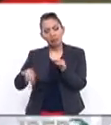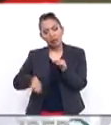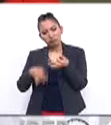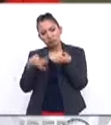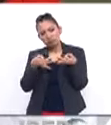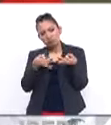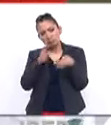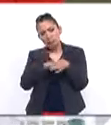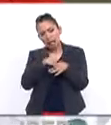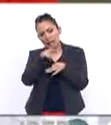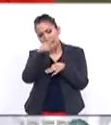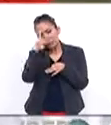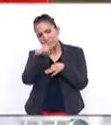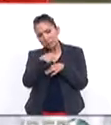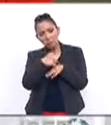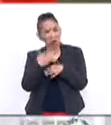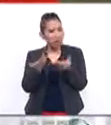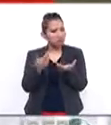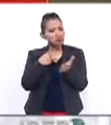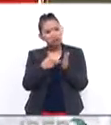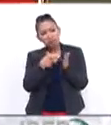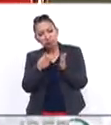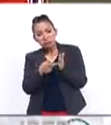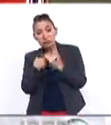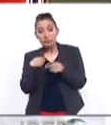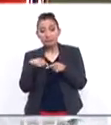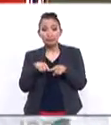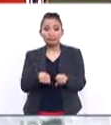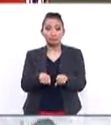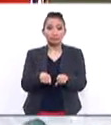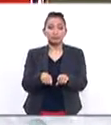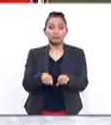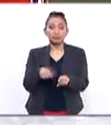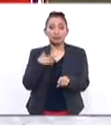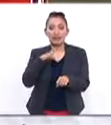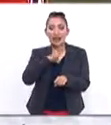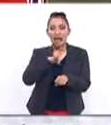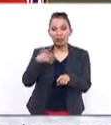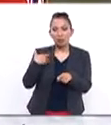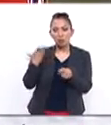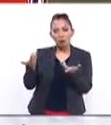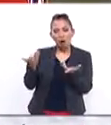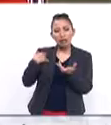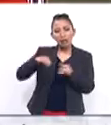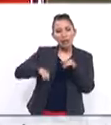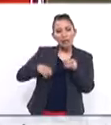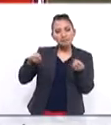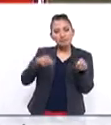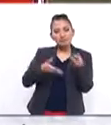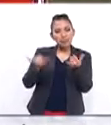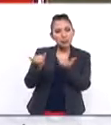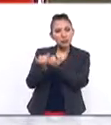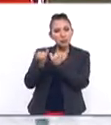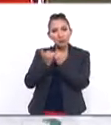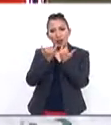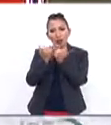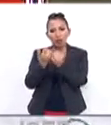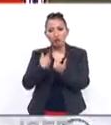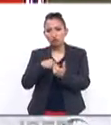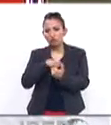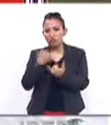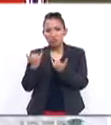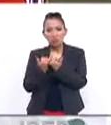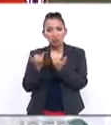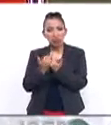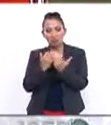interesar mucho más por nosotros de una manera más sistemática al mismo tiempo. Y hay una confluencia de intereses porque somos